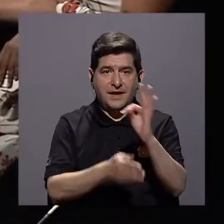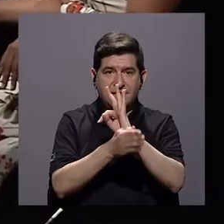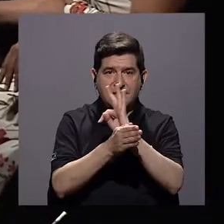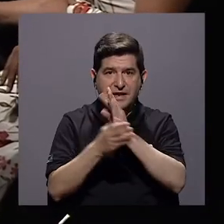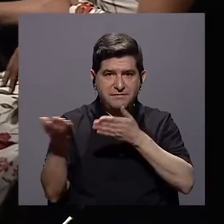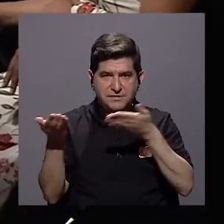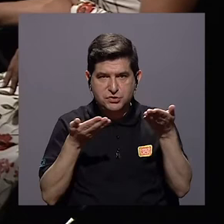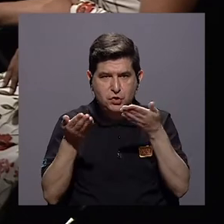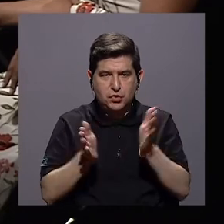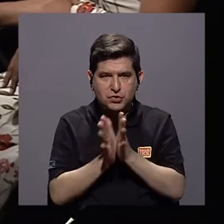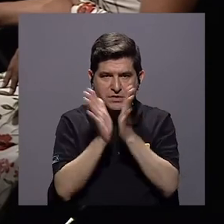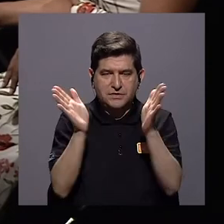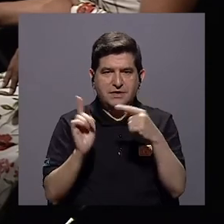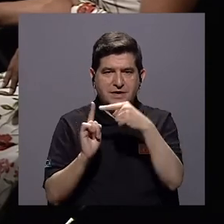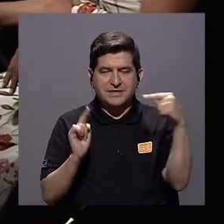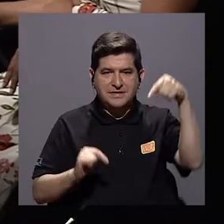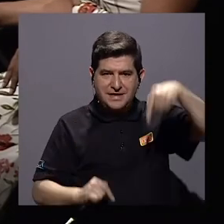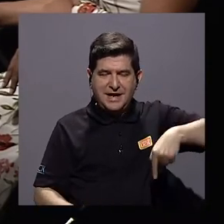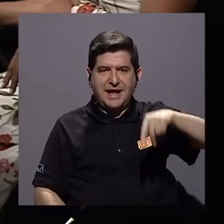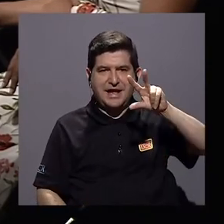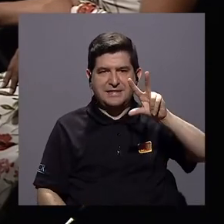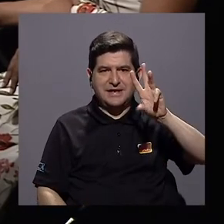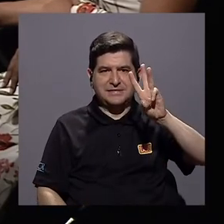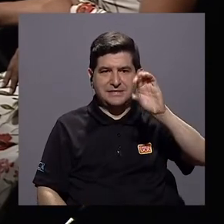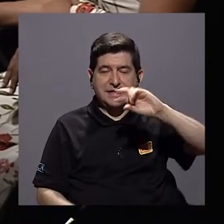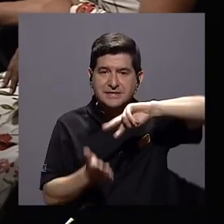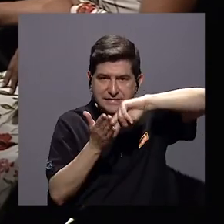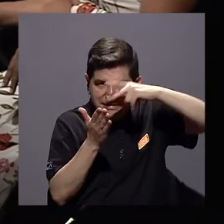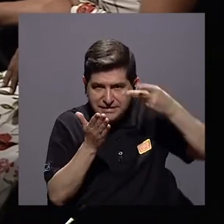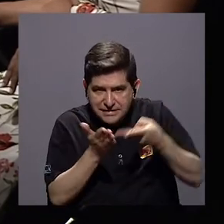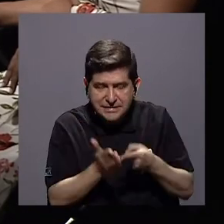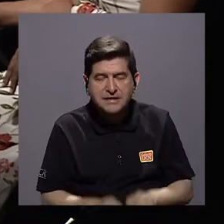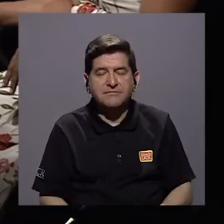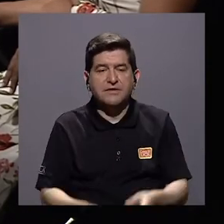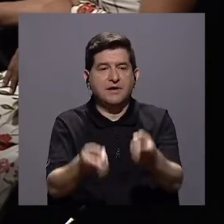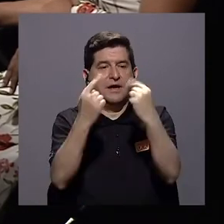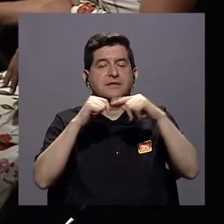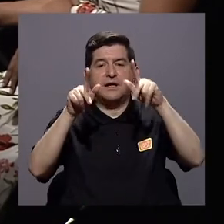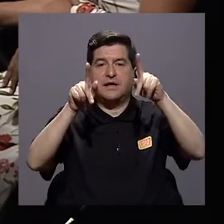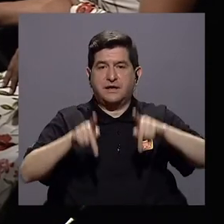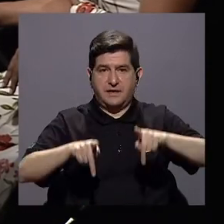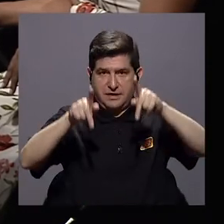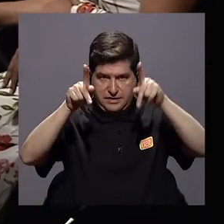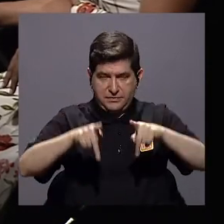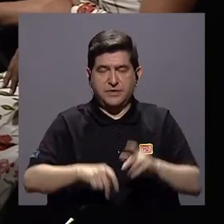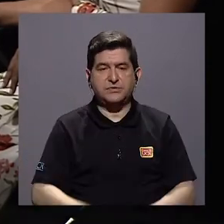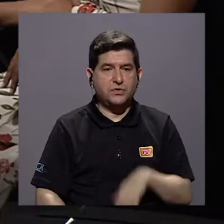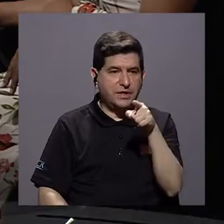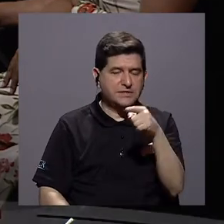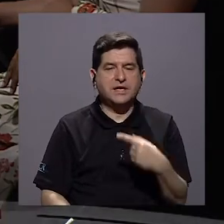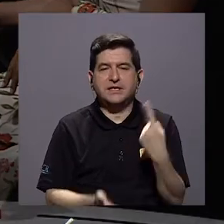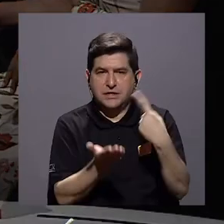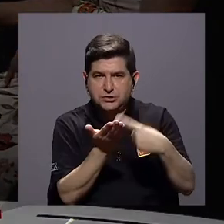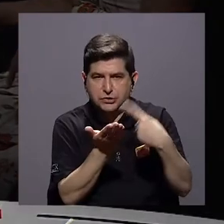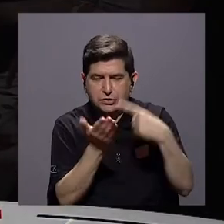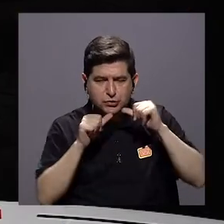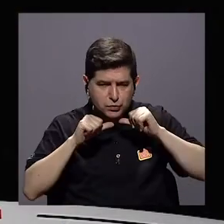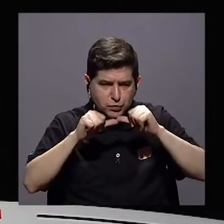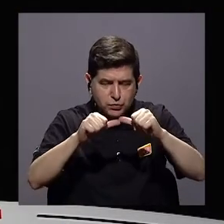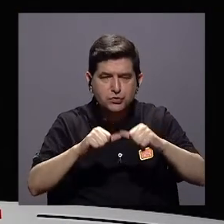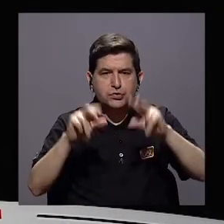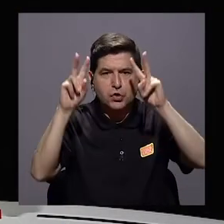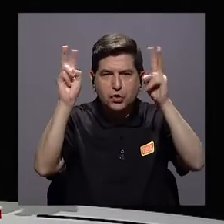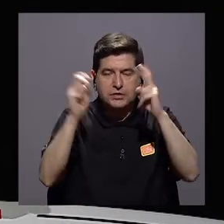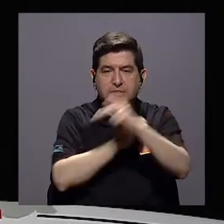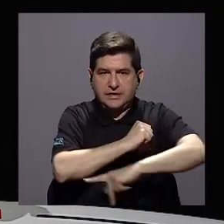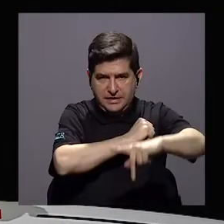Hacer televisión de servicio público desde esa mesa de 360 significa traer a las voces que están en debate